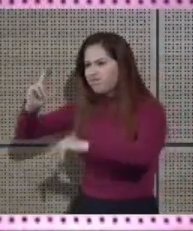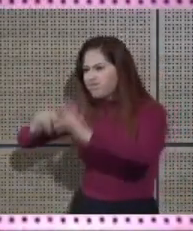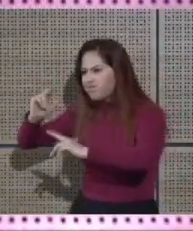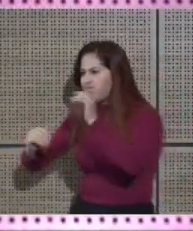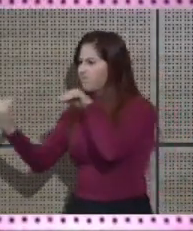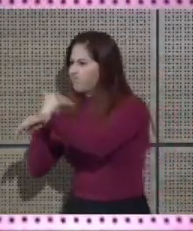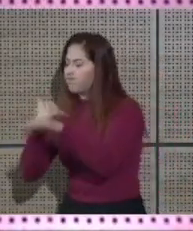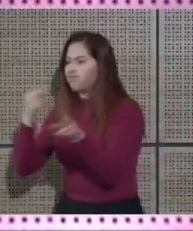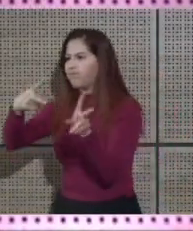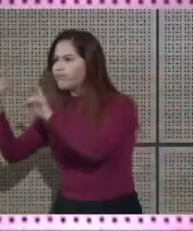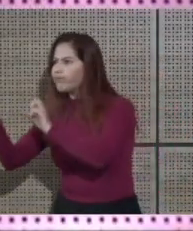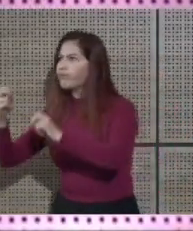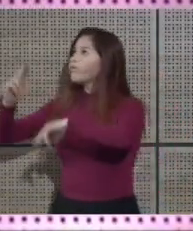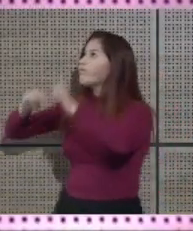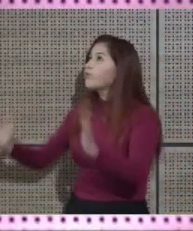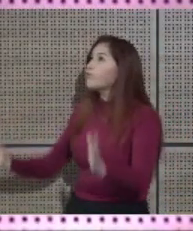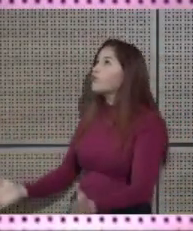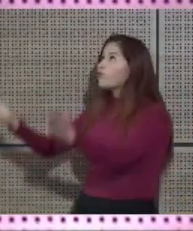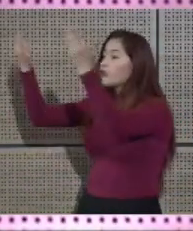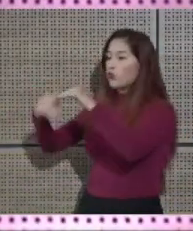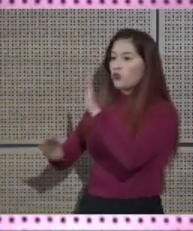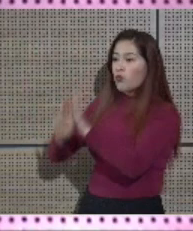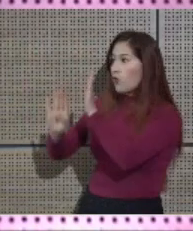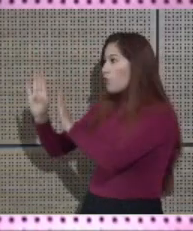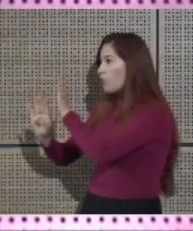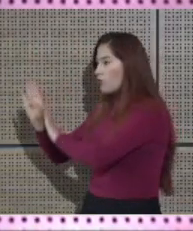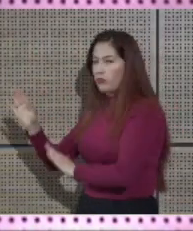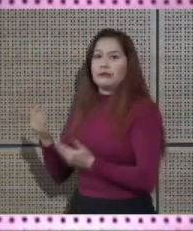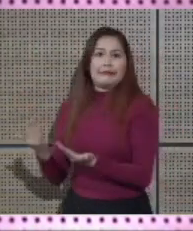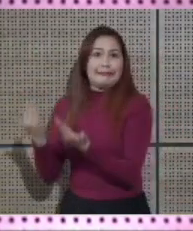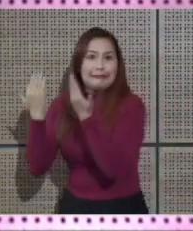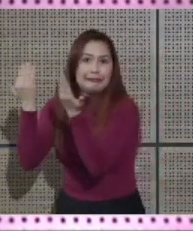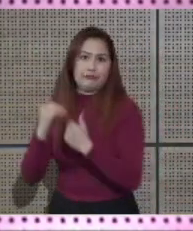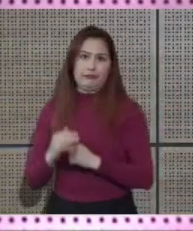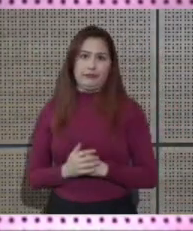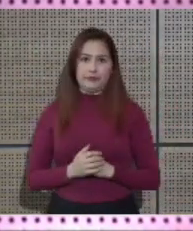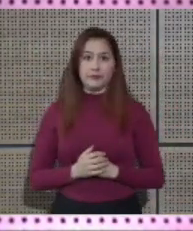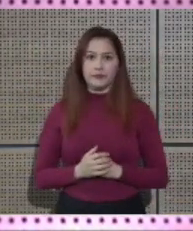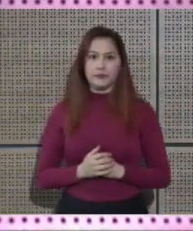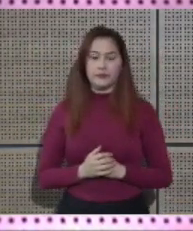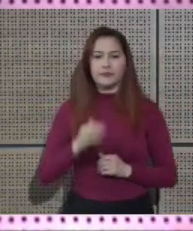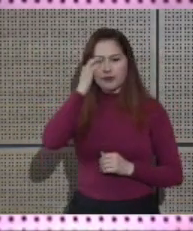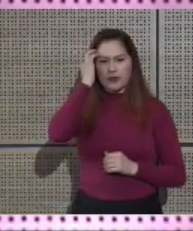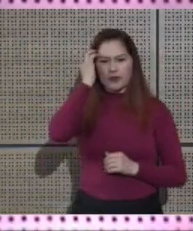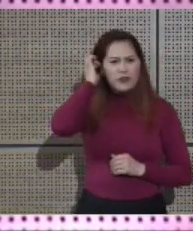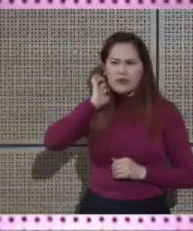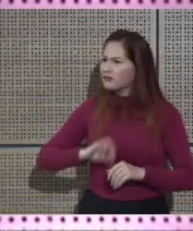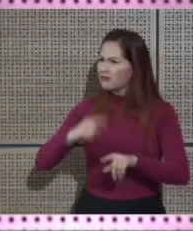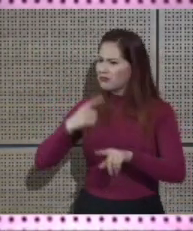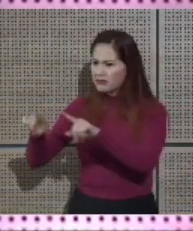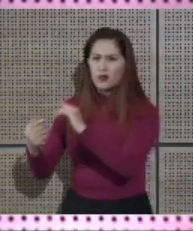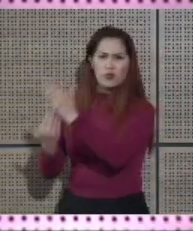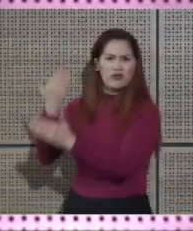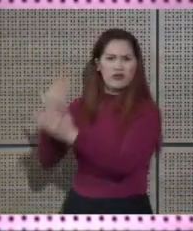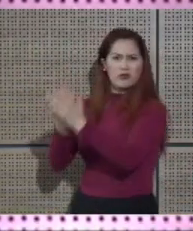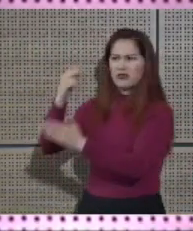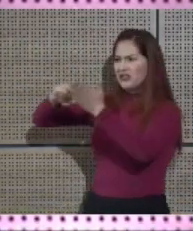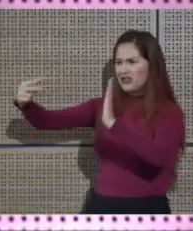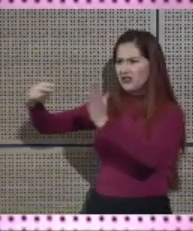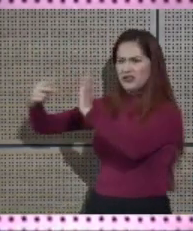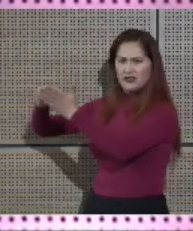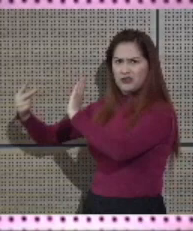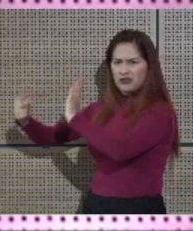cada año, se debe precisamente a ese inmenso nivel de inversión en infraestructura, en bienes públicos, en logística, en nuevas